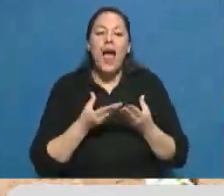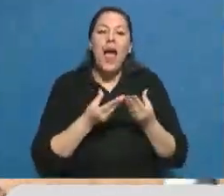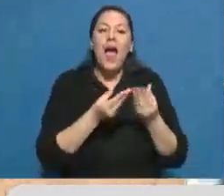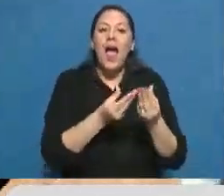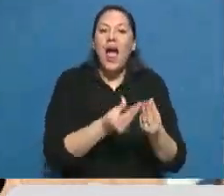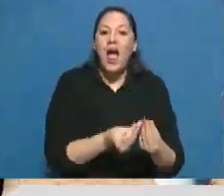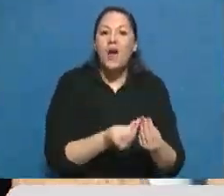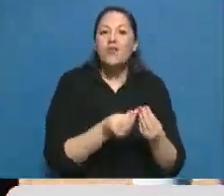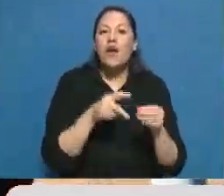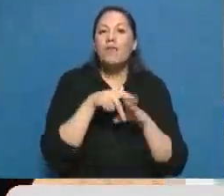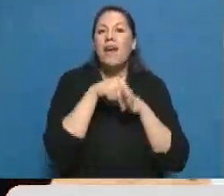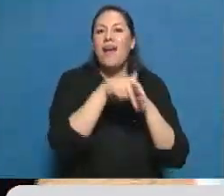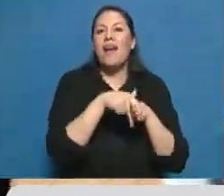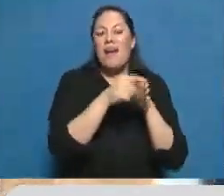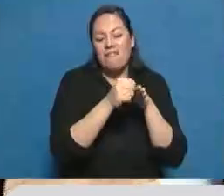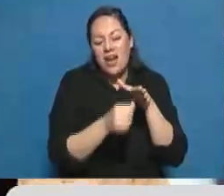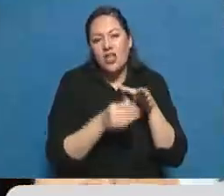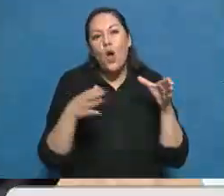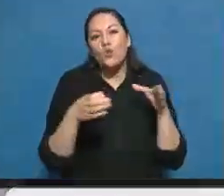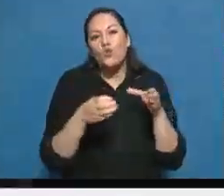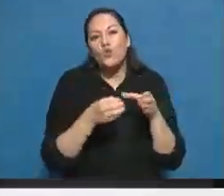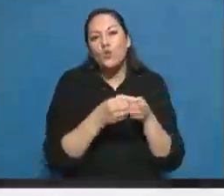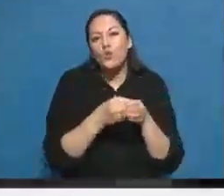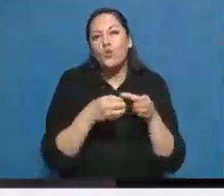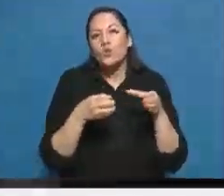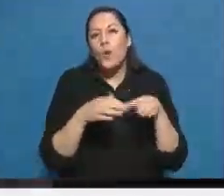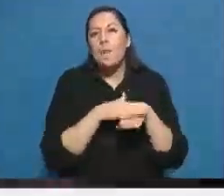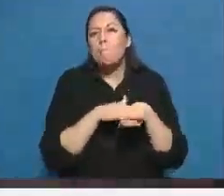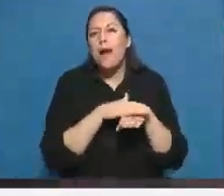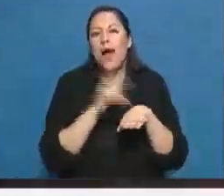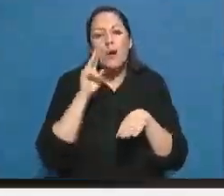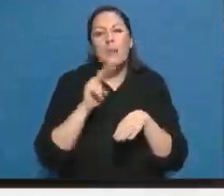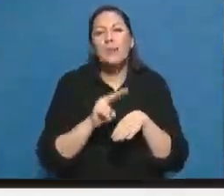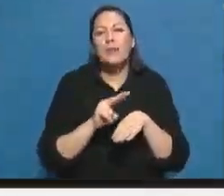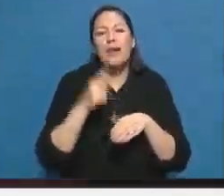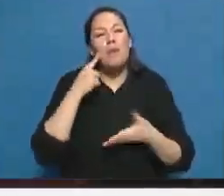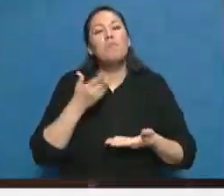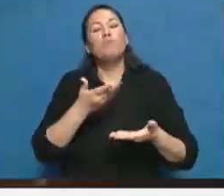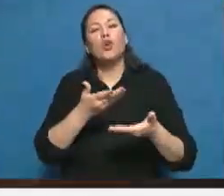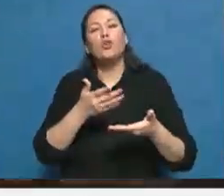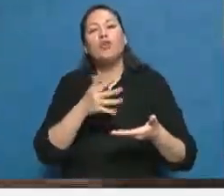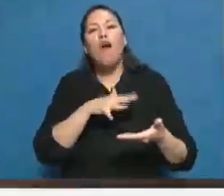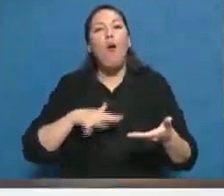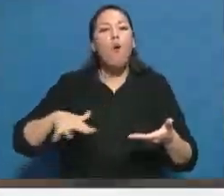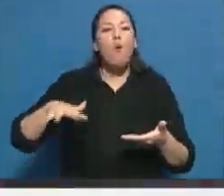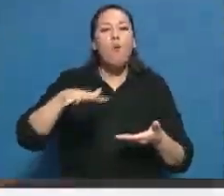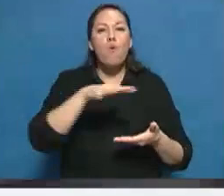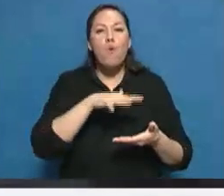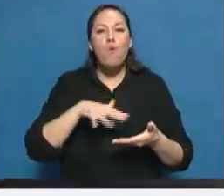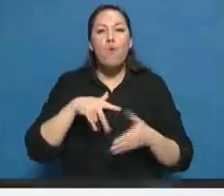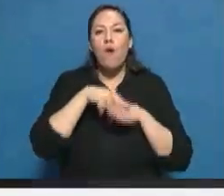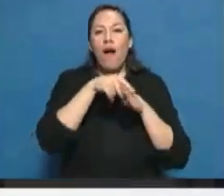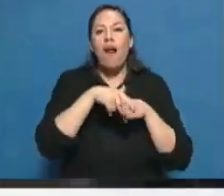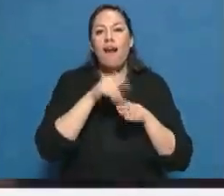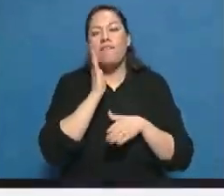que desinflame las cuerditas de las patas, las manos. Mostrar lo que son los lugares donde descansan